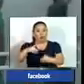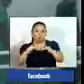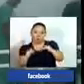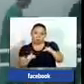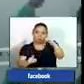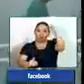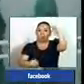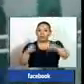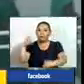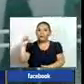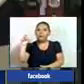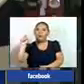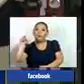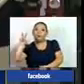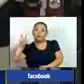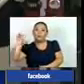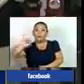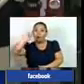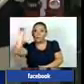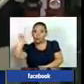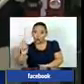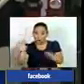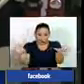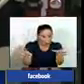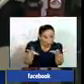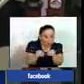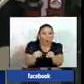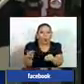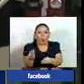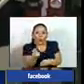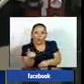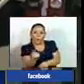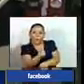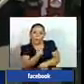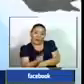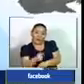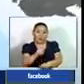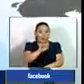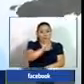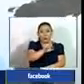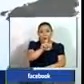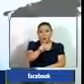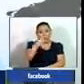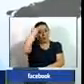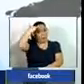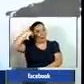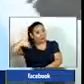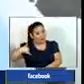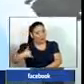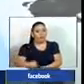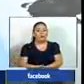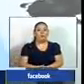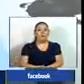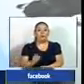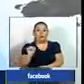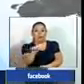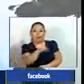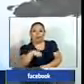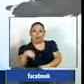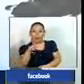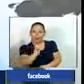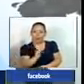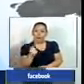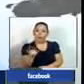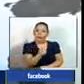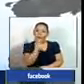.2%. Del total de egresos, el 51 corresponde al sexo masculino. La mayor proporción de